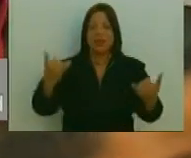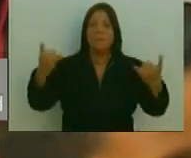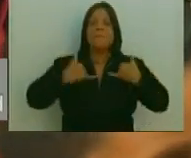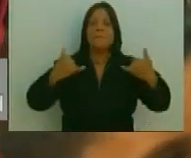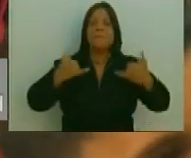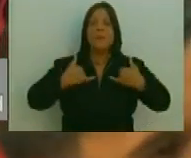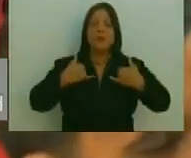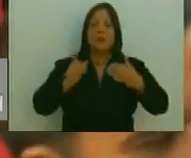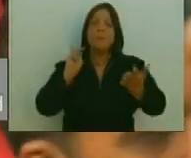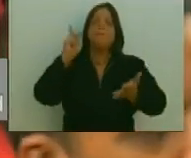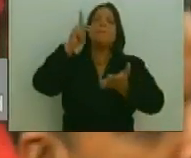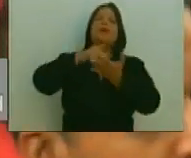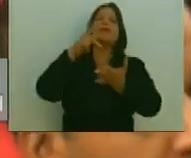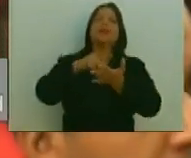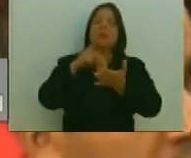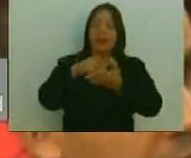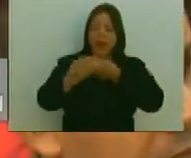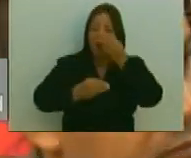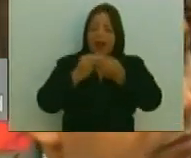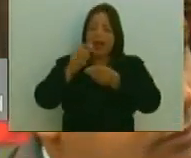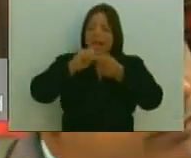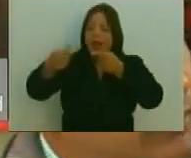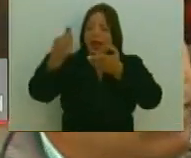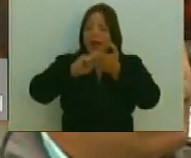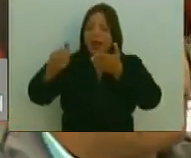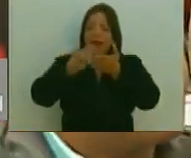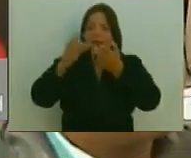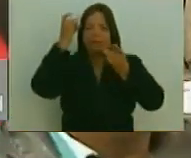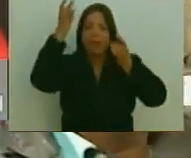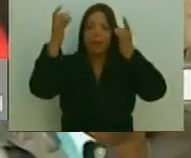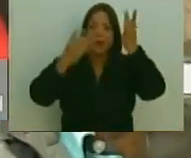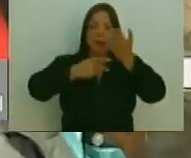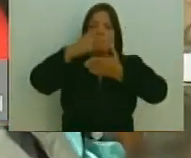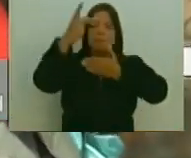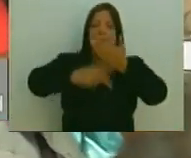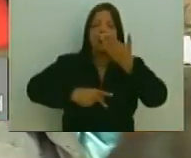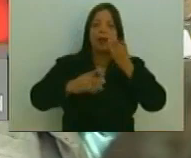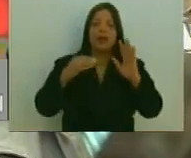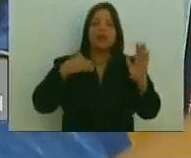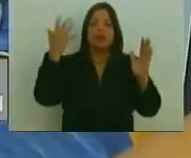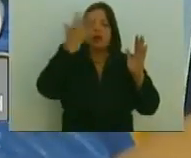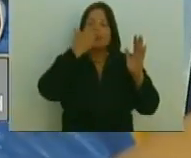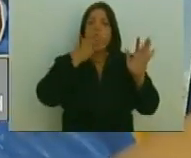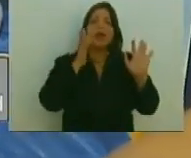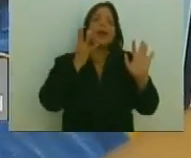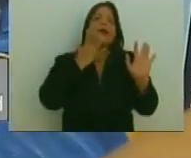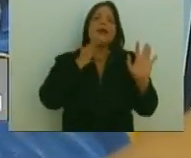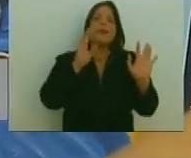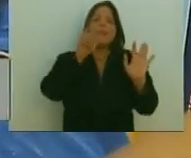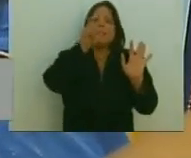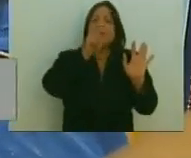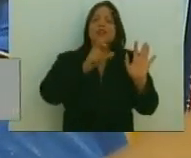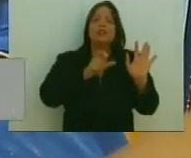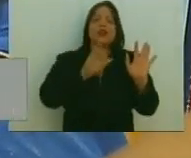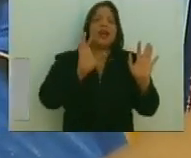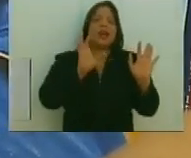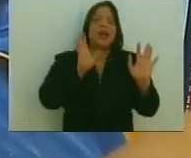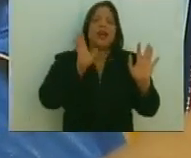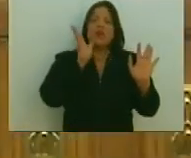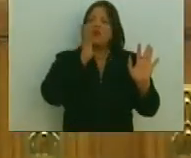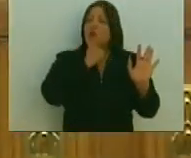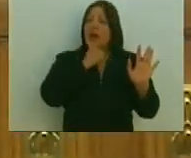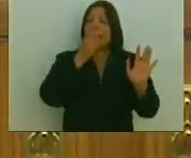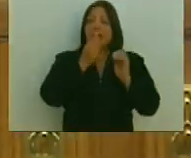nosotros partícipes y protagonistas de todos esos planes y proyectos. Yo no pongo en duda que ninguna persona sin algún tipo